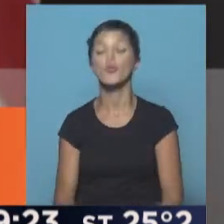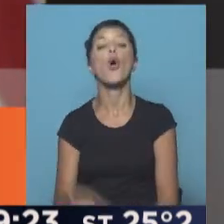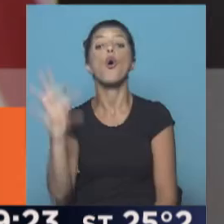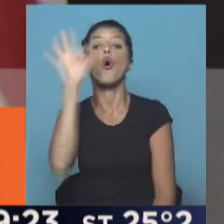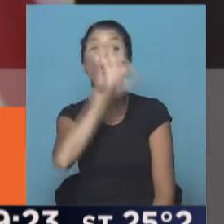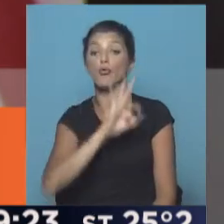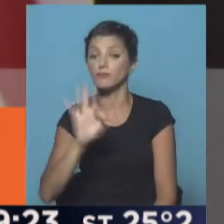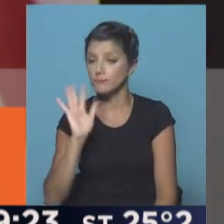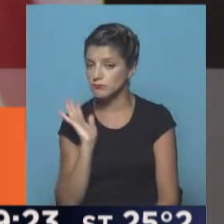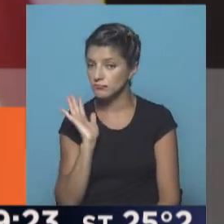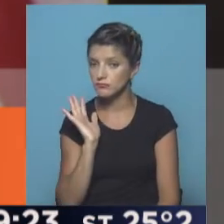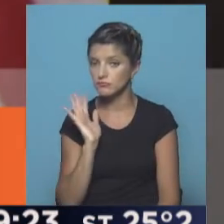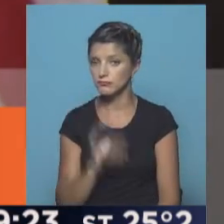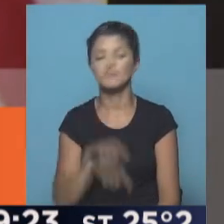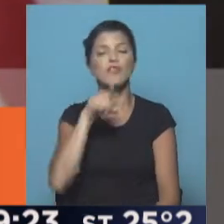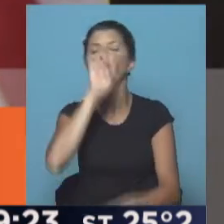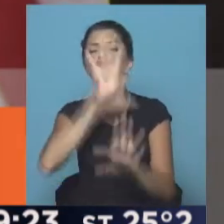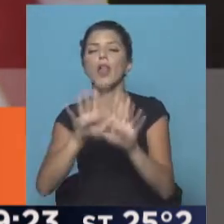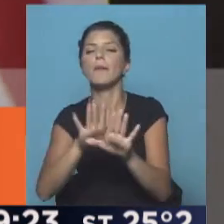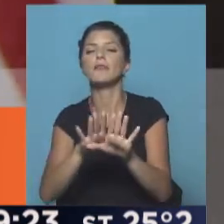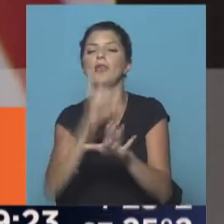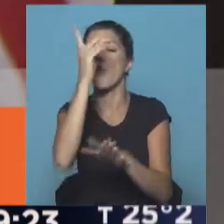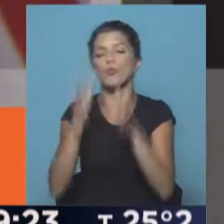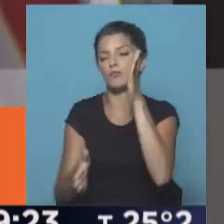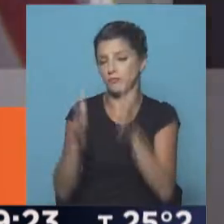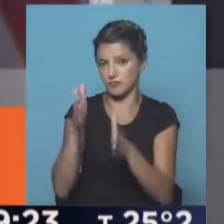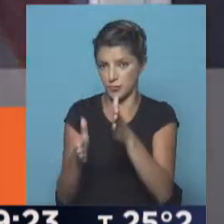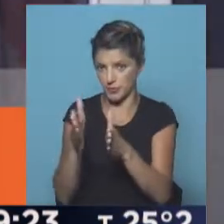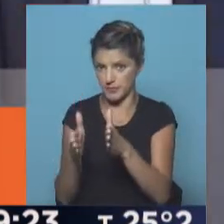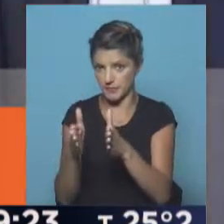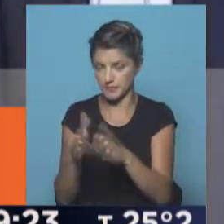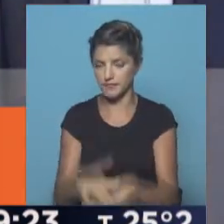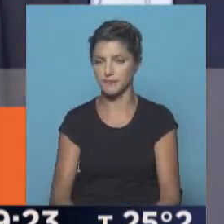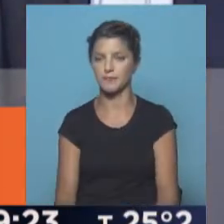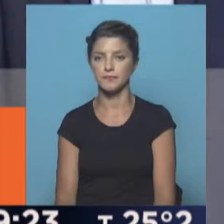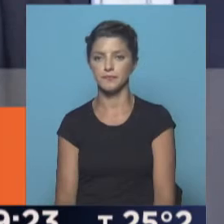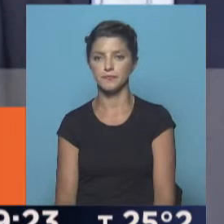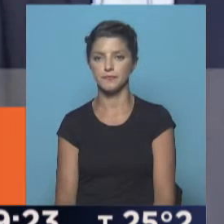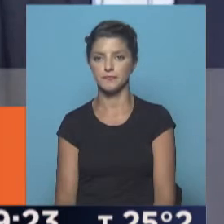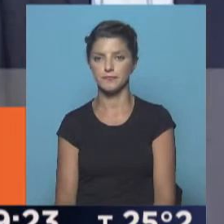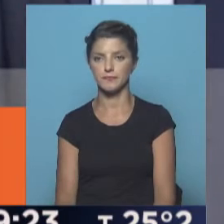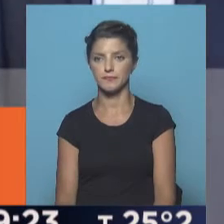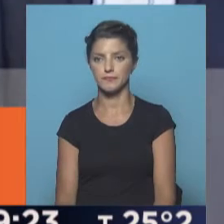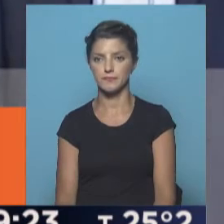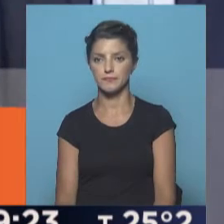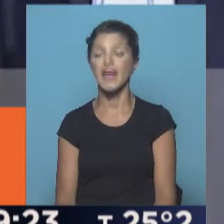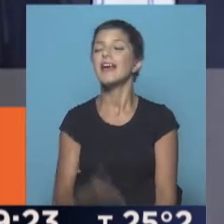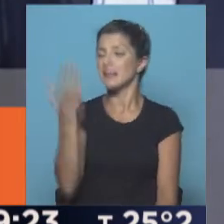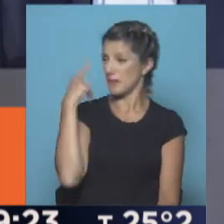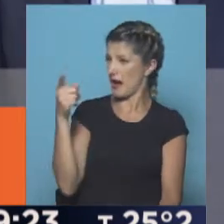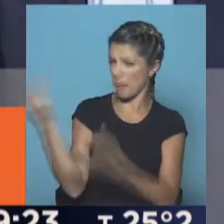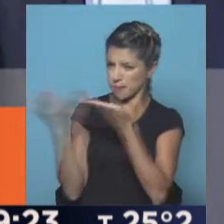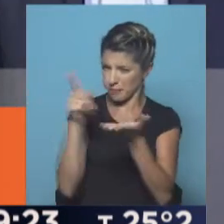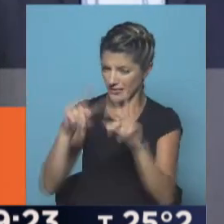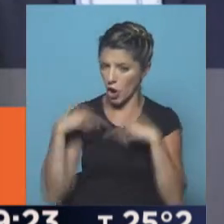si esto ha sido solamente una fase y, como decía también el invitado allá en piso,